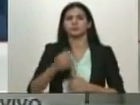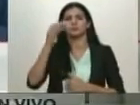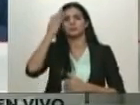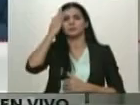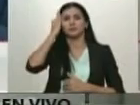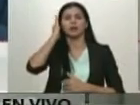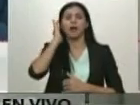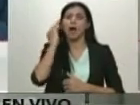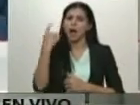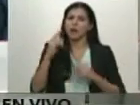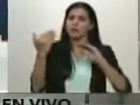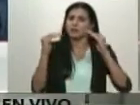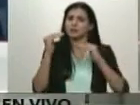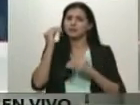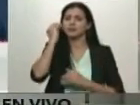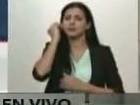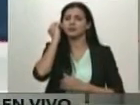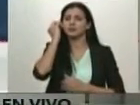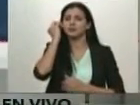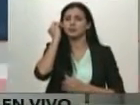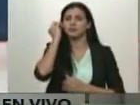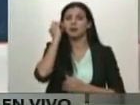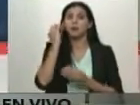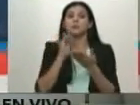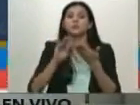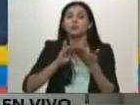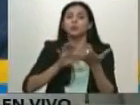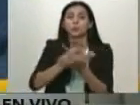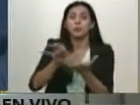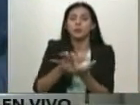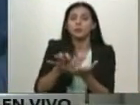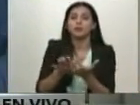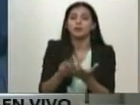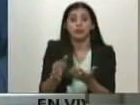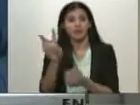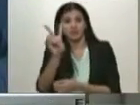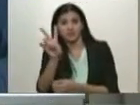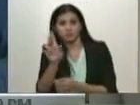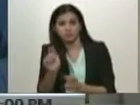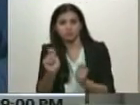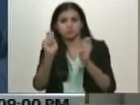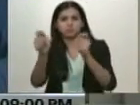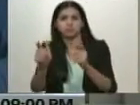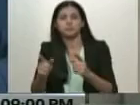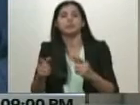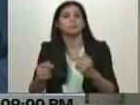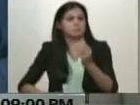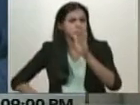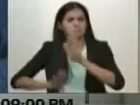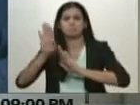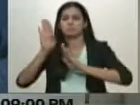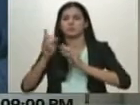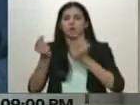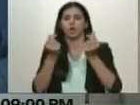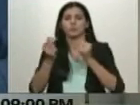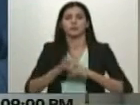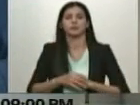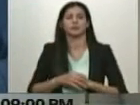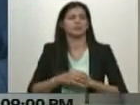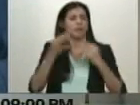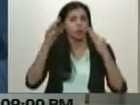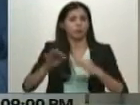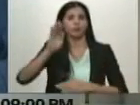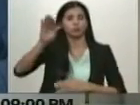ética y la voluntad política para superar esta emergencia y poner a nuestro país en las grandes ligas del desarrollo económico. ¿Cómo lo vamos a